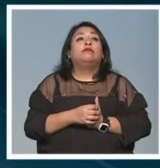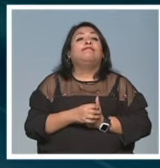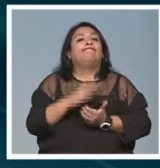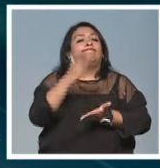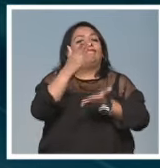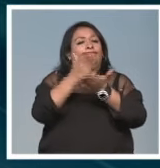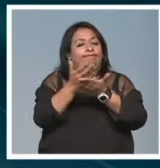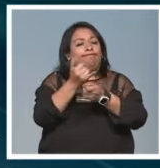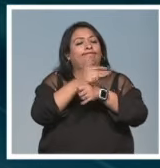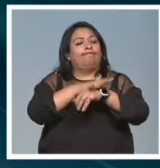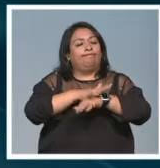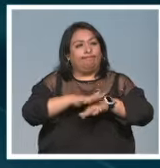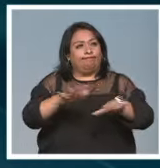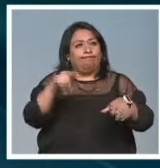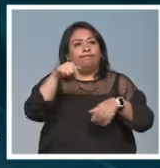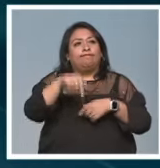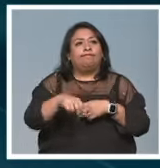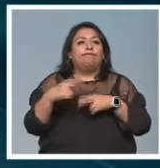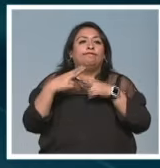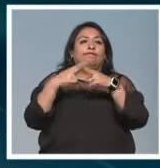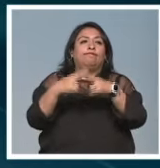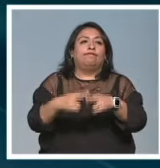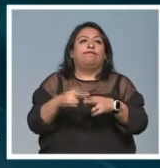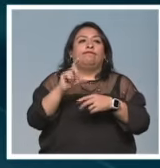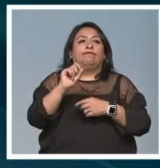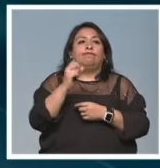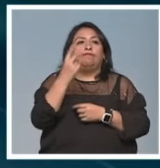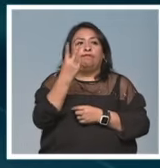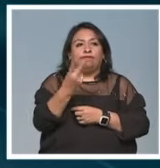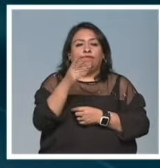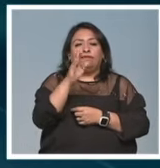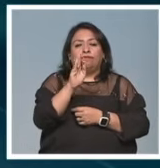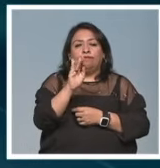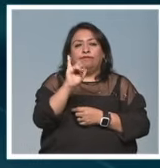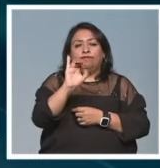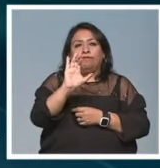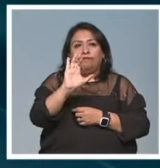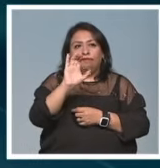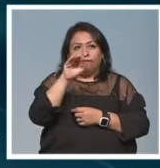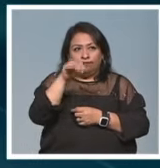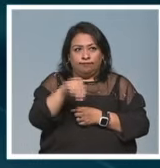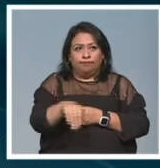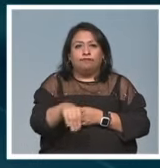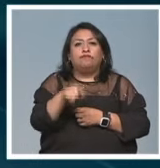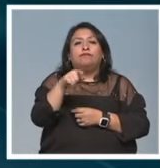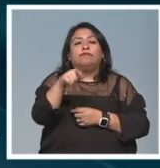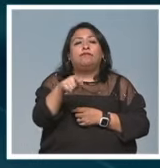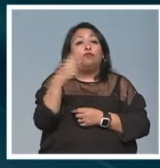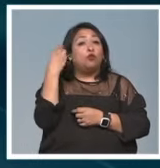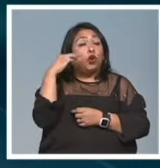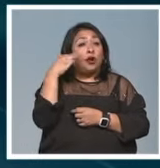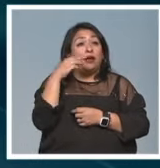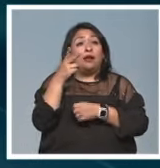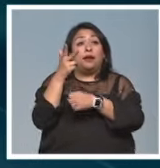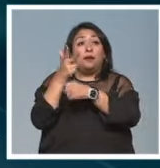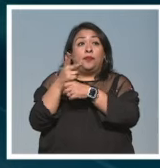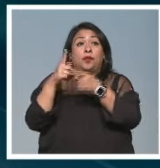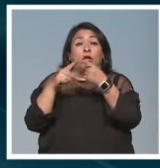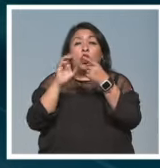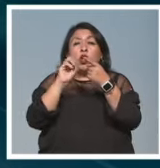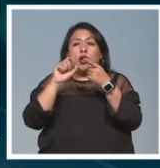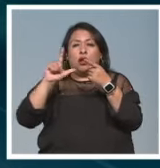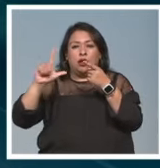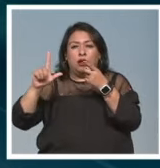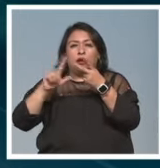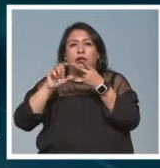Hasta aquí nuestro reporte desde la 22ª edición del Festival Internacional de Cine de Morelia. En la producción, Olin